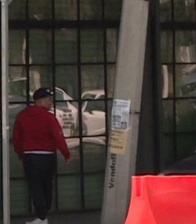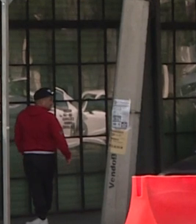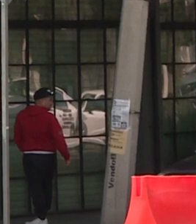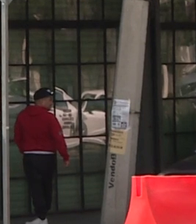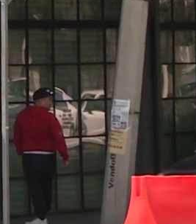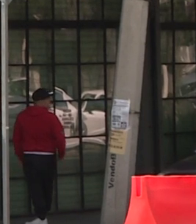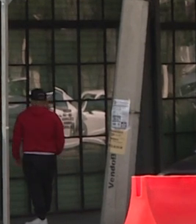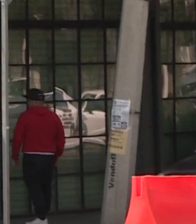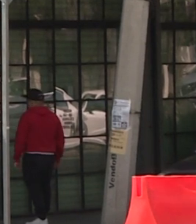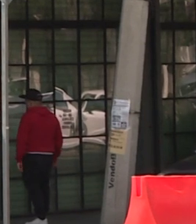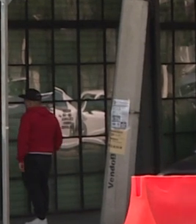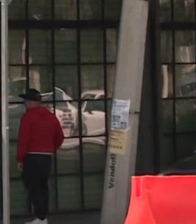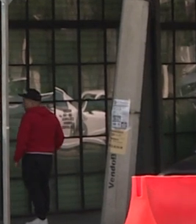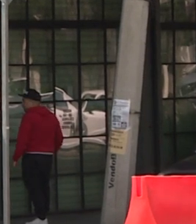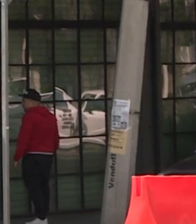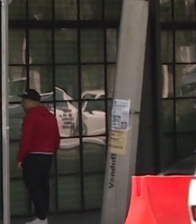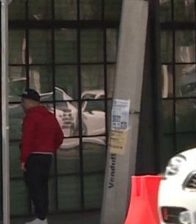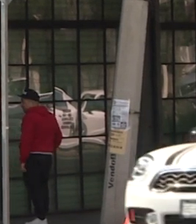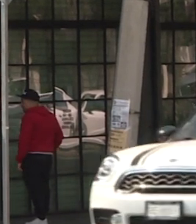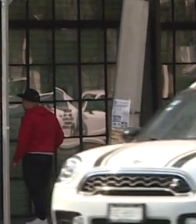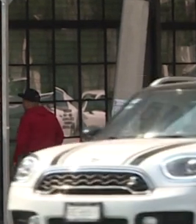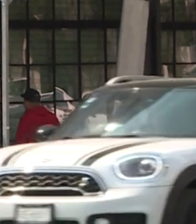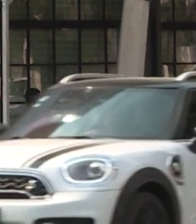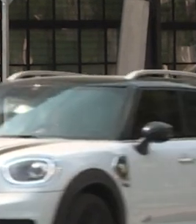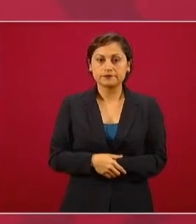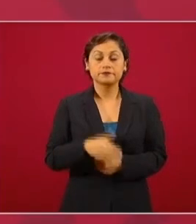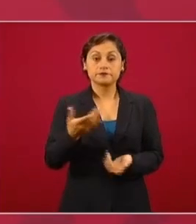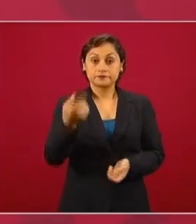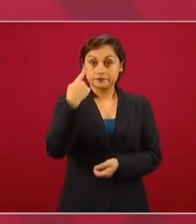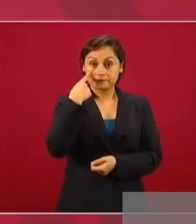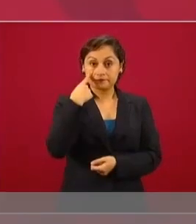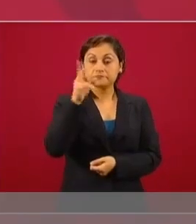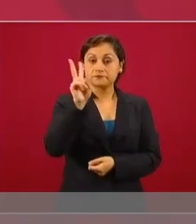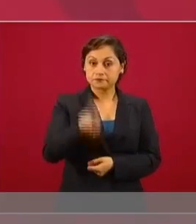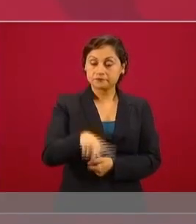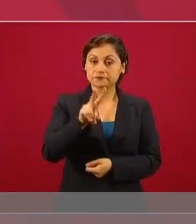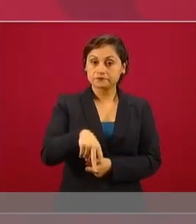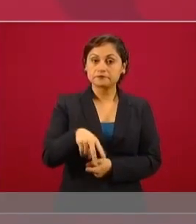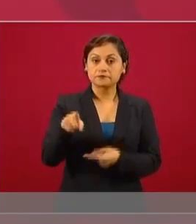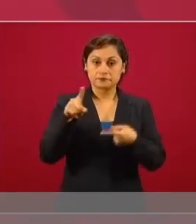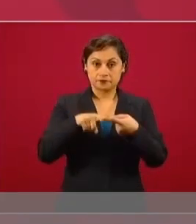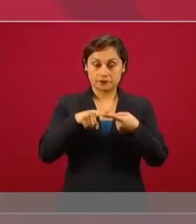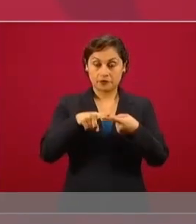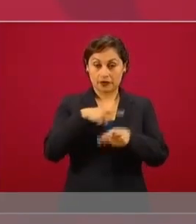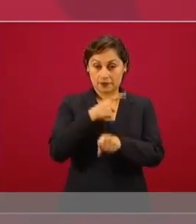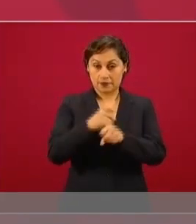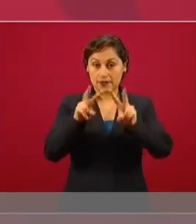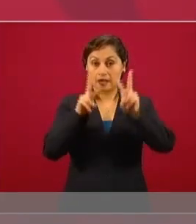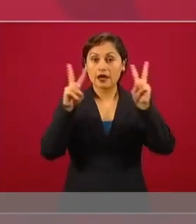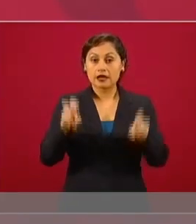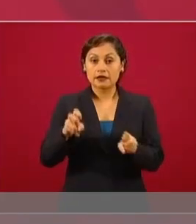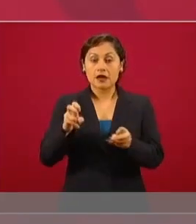Andrés Manuel López Obrador aseguró que se trata de una operación rutinaria. Lo del crédito es una